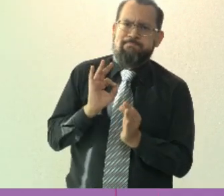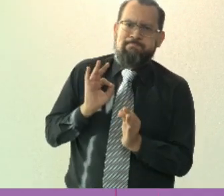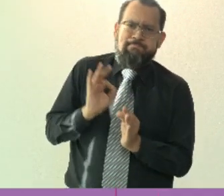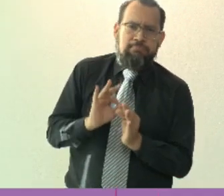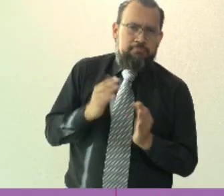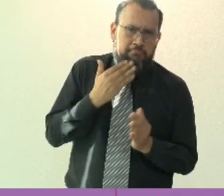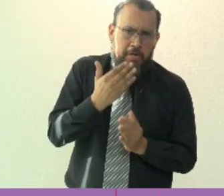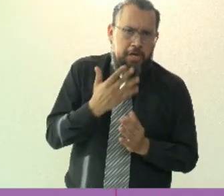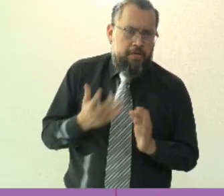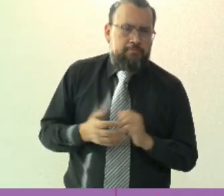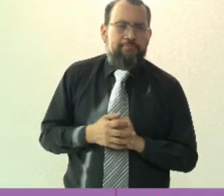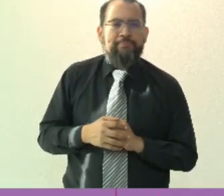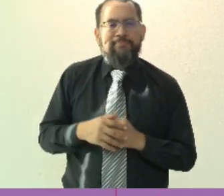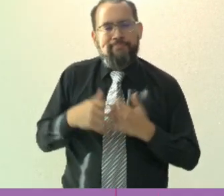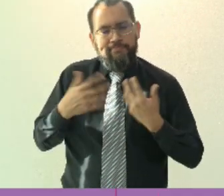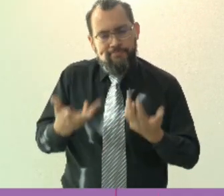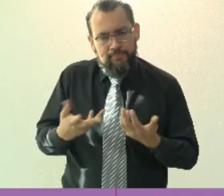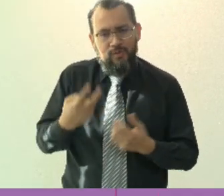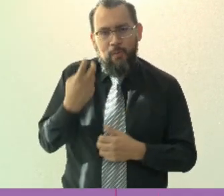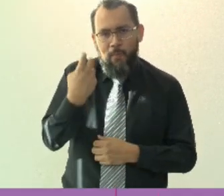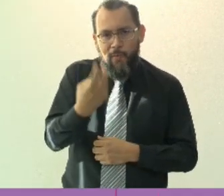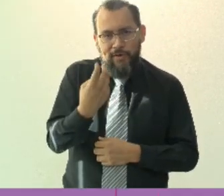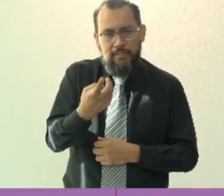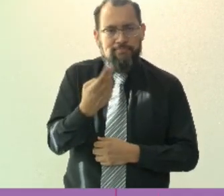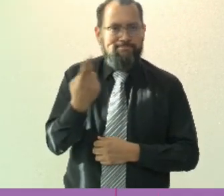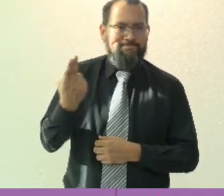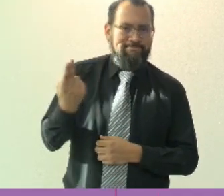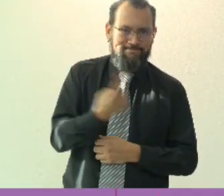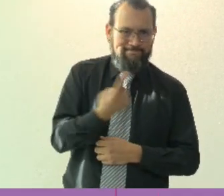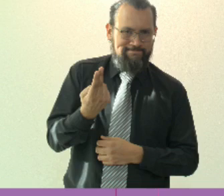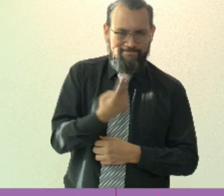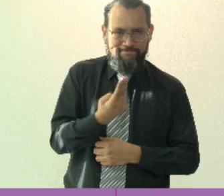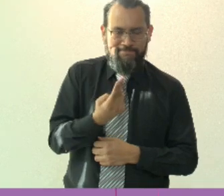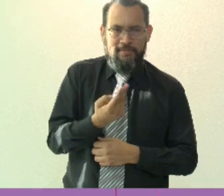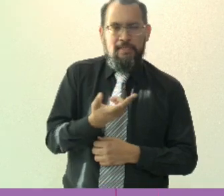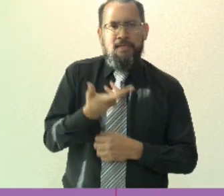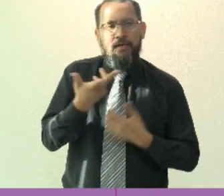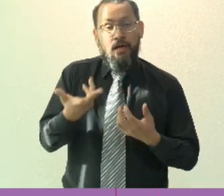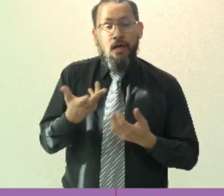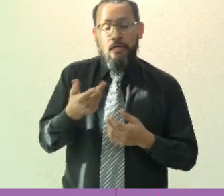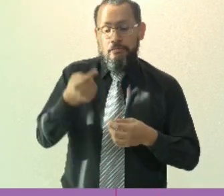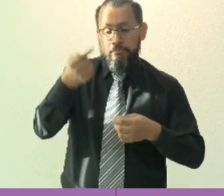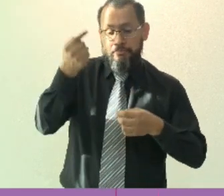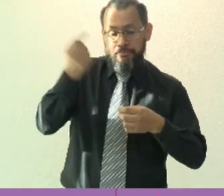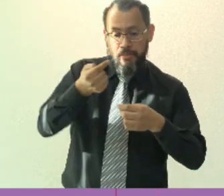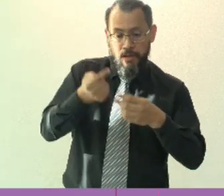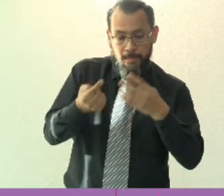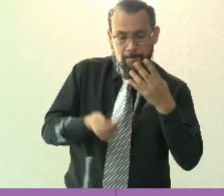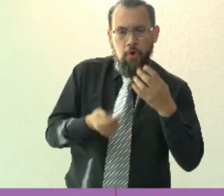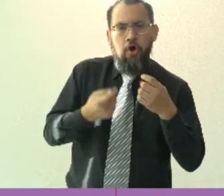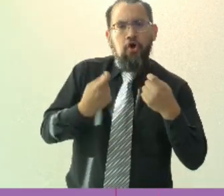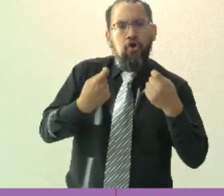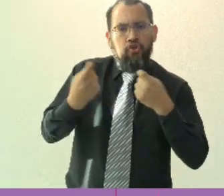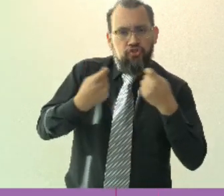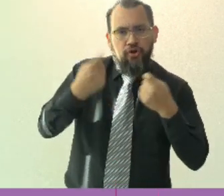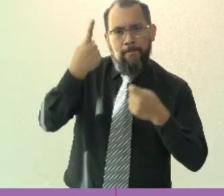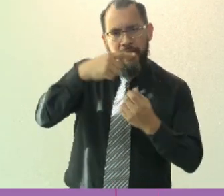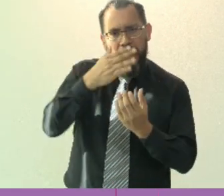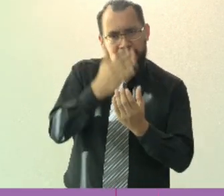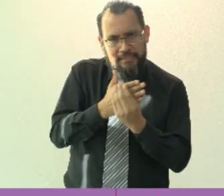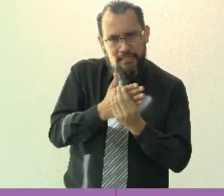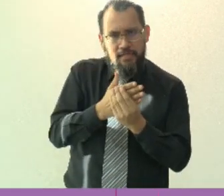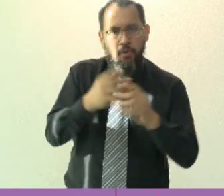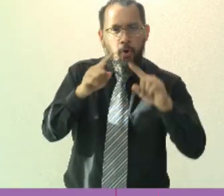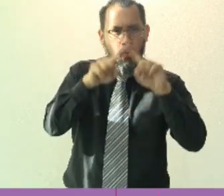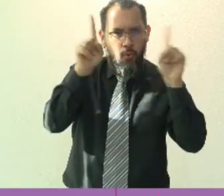gestión. Es por eso que necesitamos tener instrumentos de control archivístico, el cuadro general